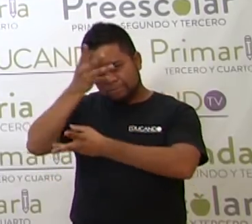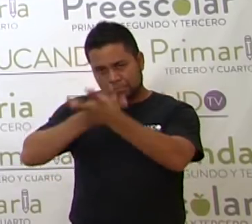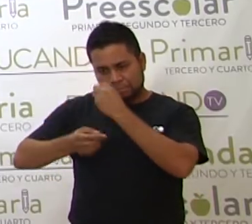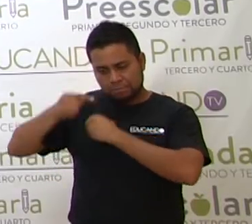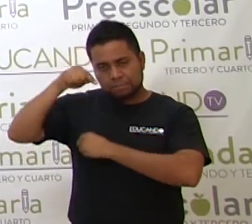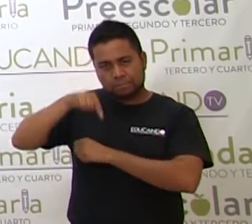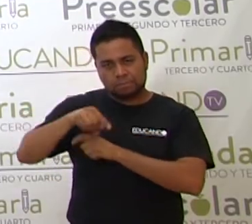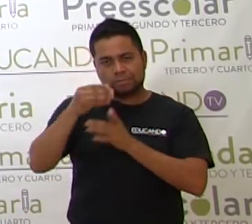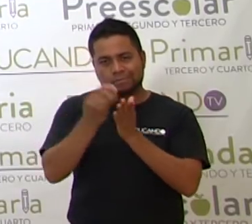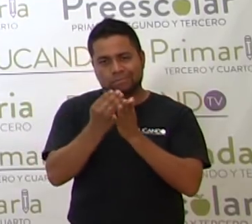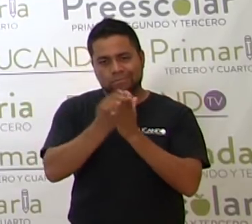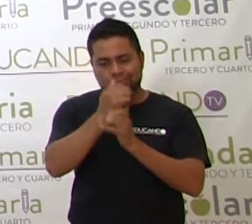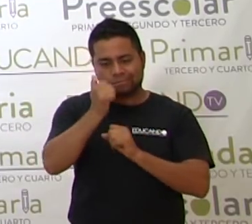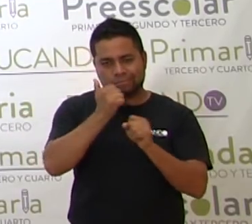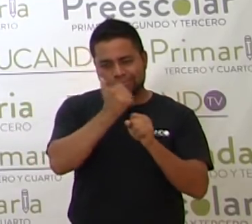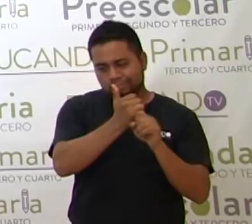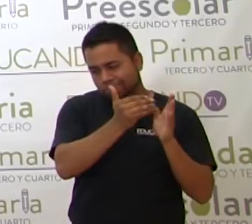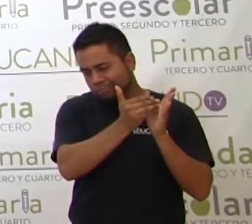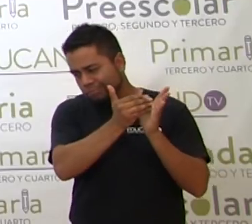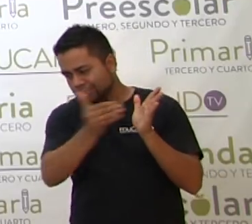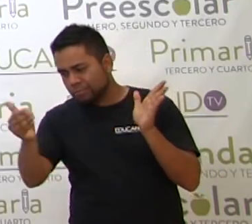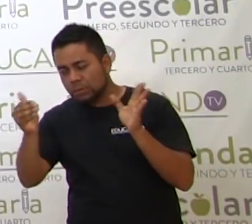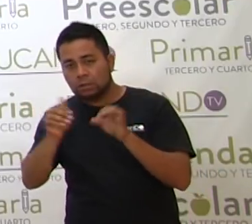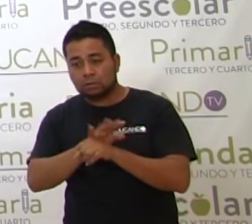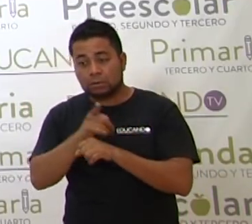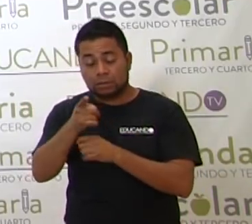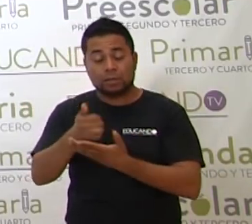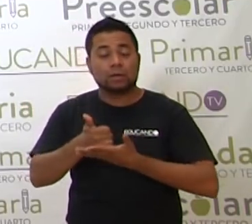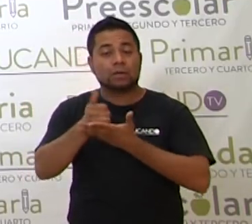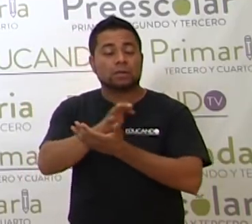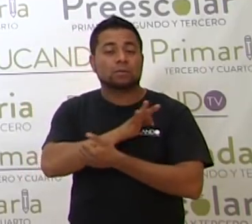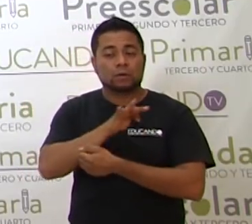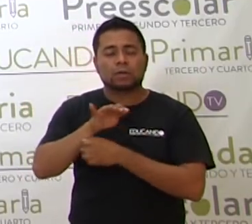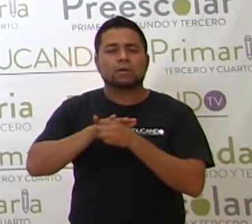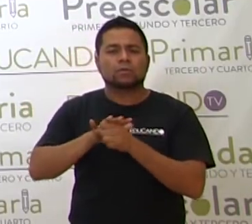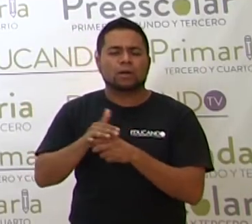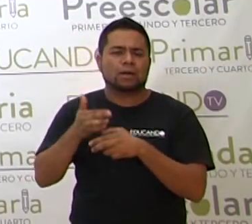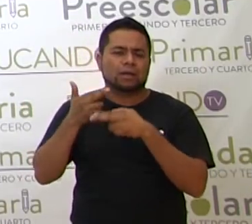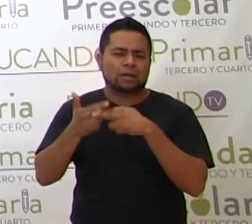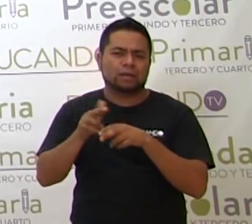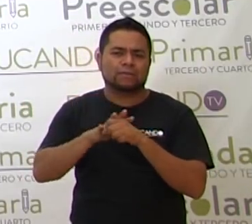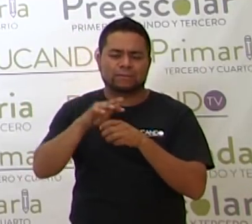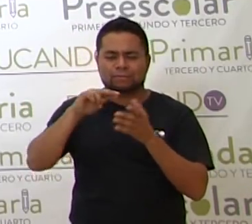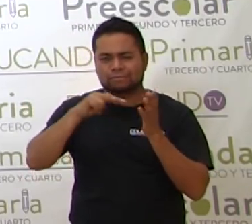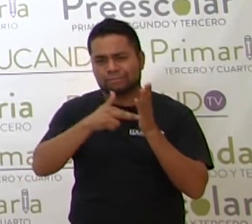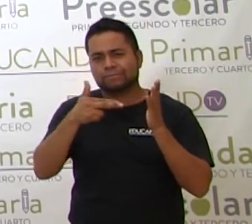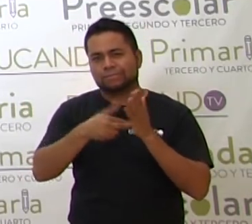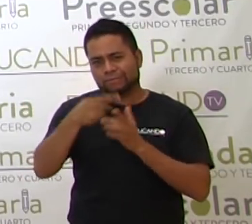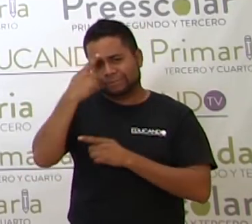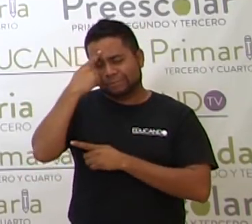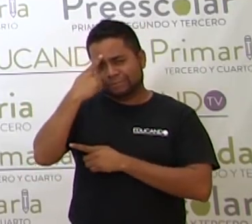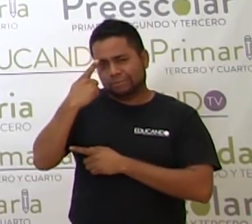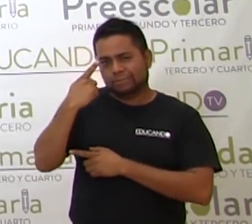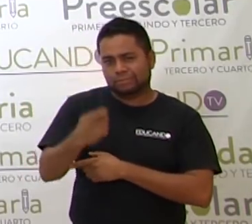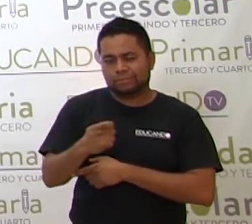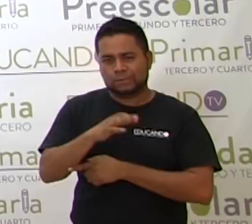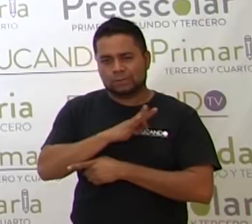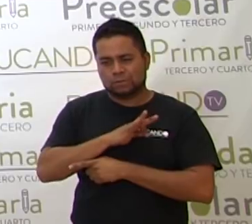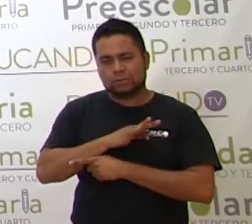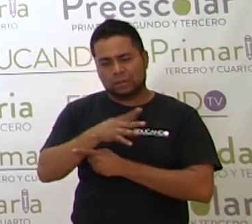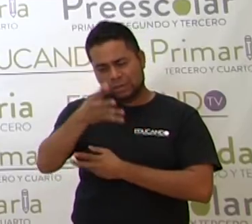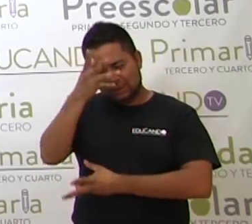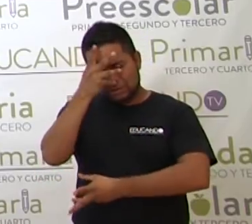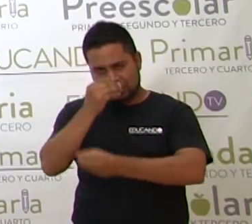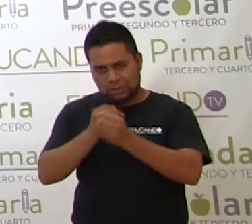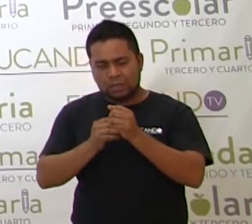de este ciclo escolar, porque te va a permitir a ti tener suficientes herramientas para poder cursar tu